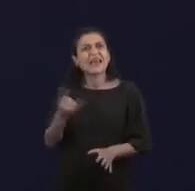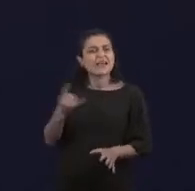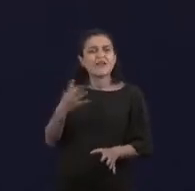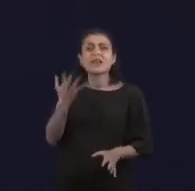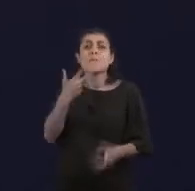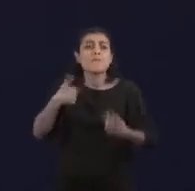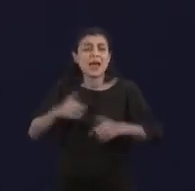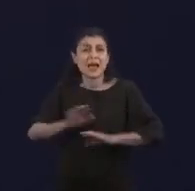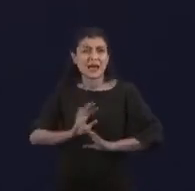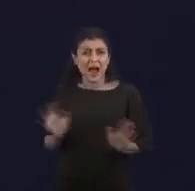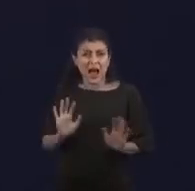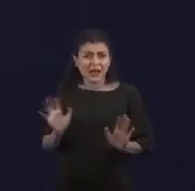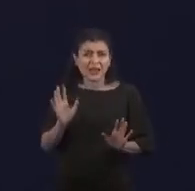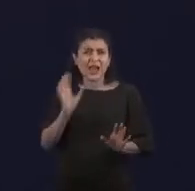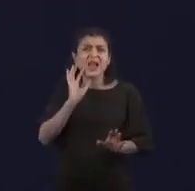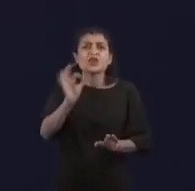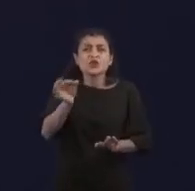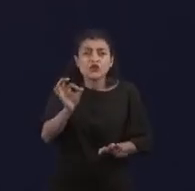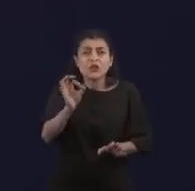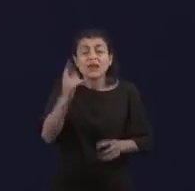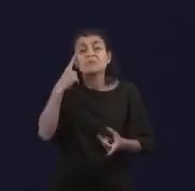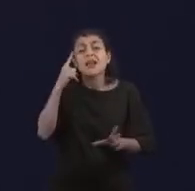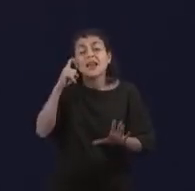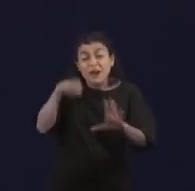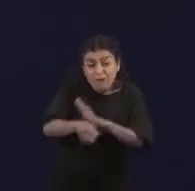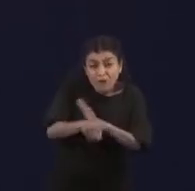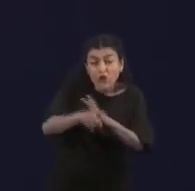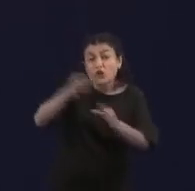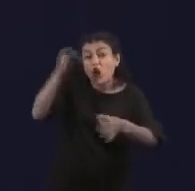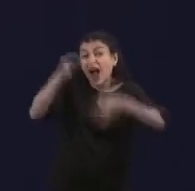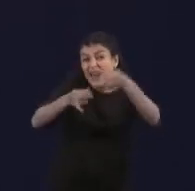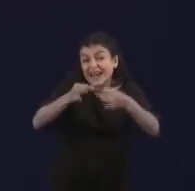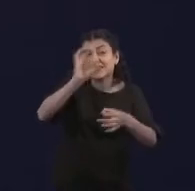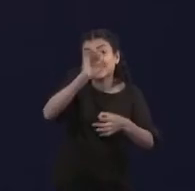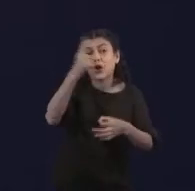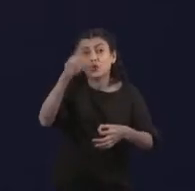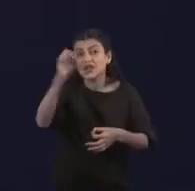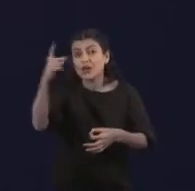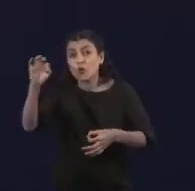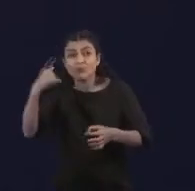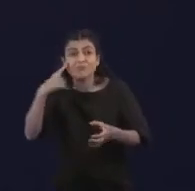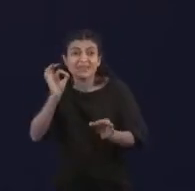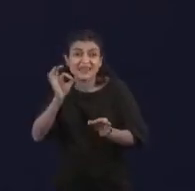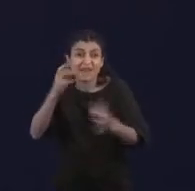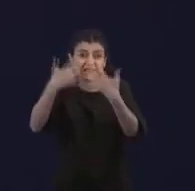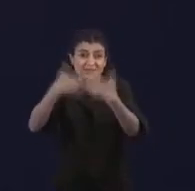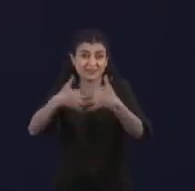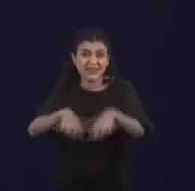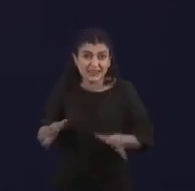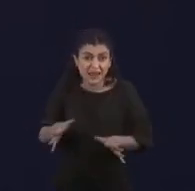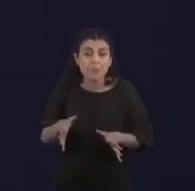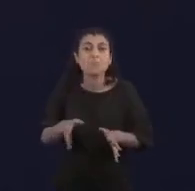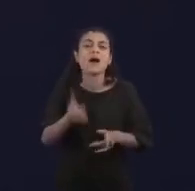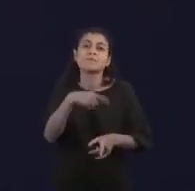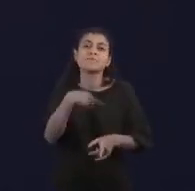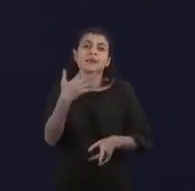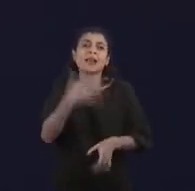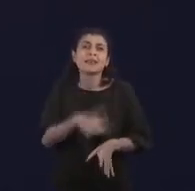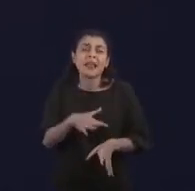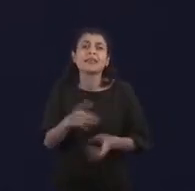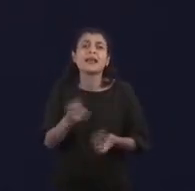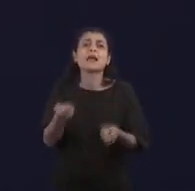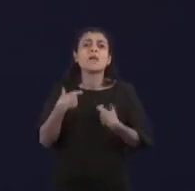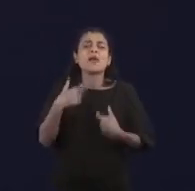el fondo no hay otra cosa que ceros y unos, ¿no? Detrás de todo eso. Así que, y eso también hay que entenderlo porque parte de la